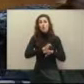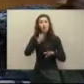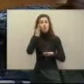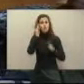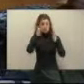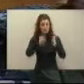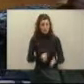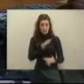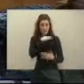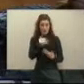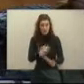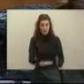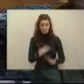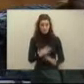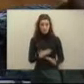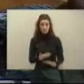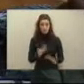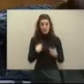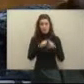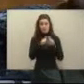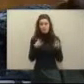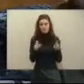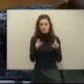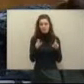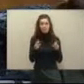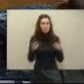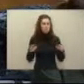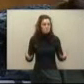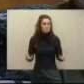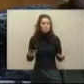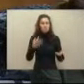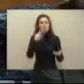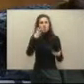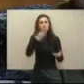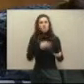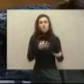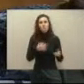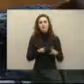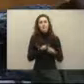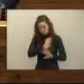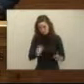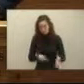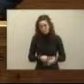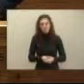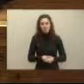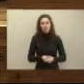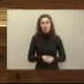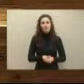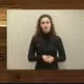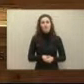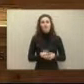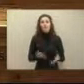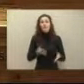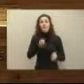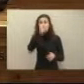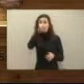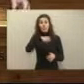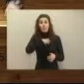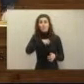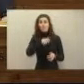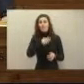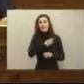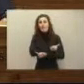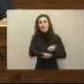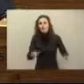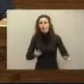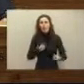creo que a día de hoy SOGEPSA prácticamente, en la realidad, está en quiebra. Los socialistas no pueden ni deben seguir engañando,